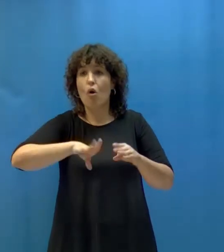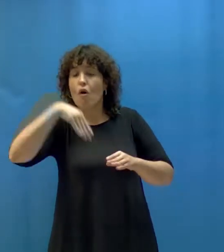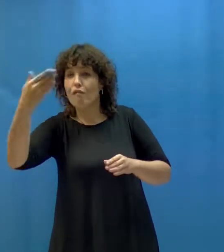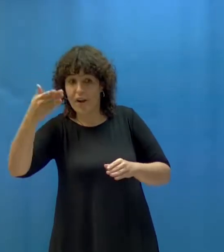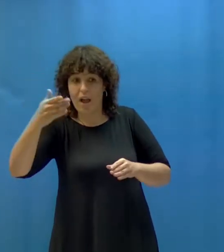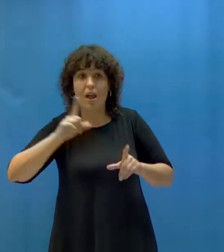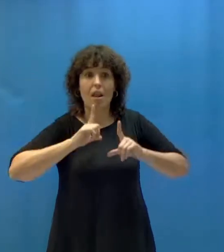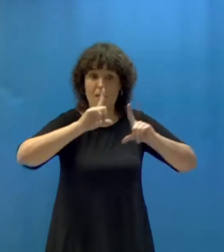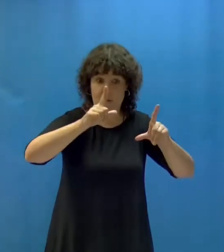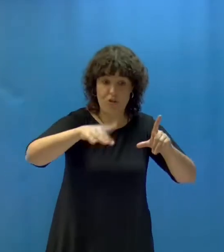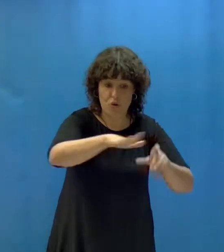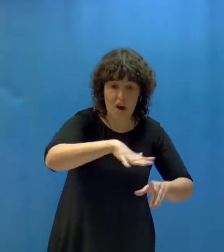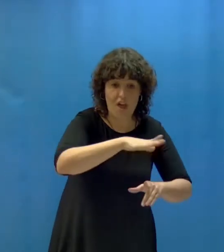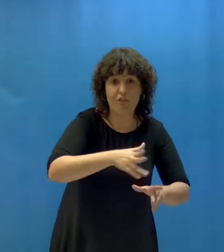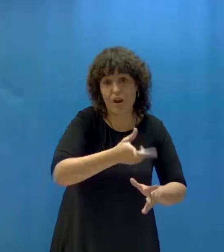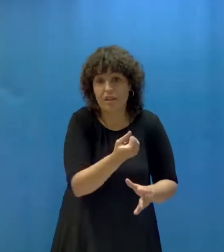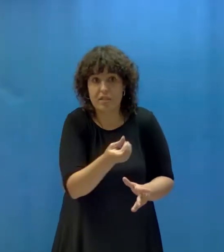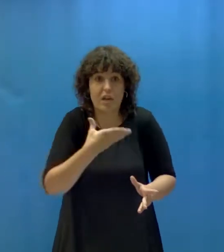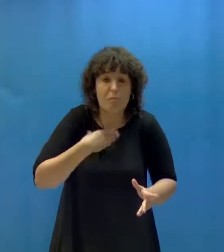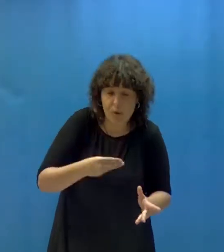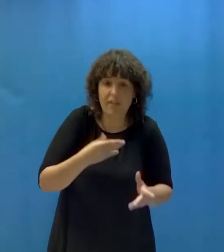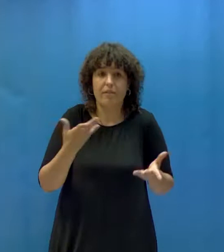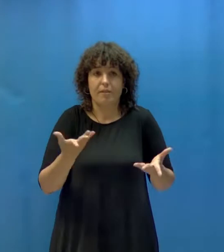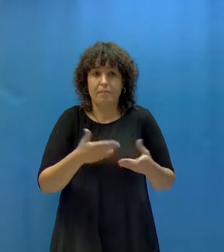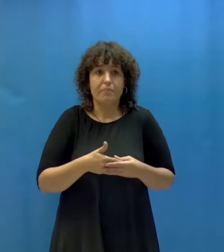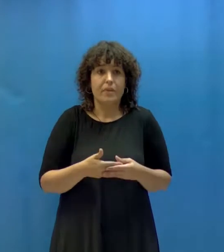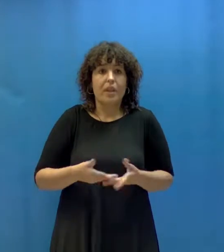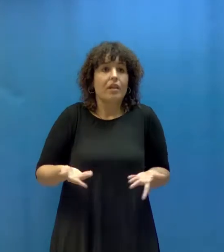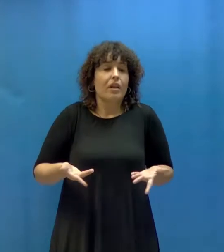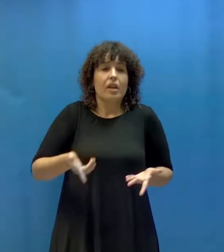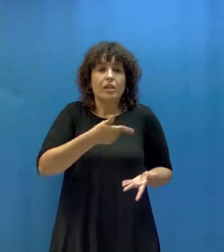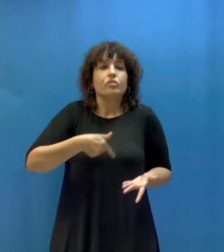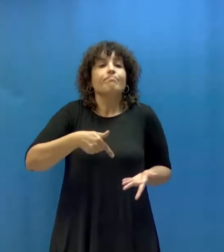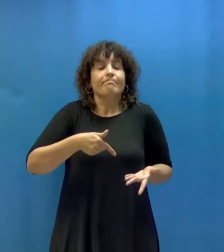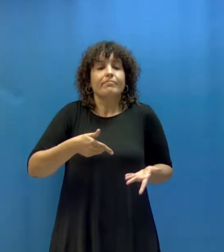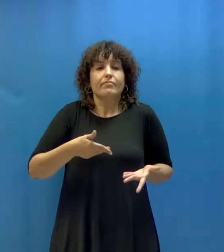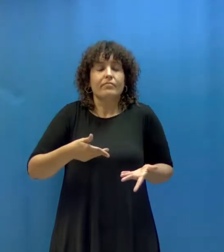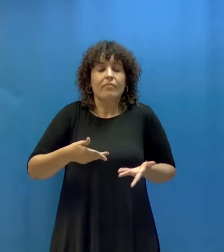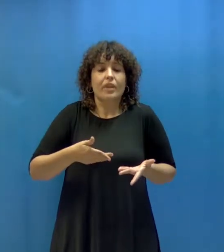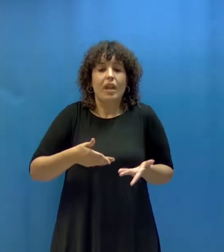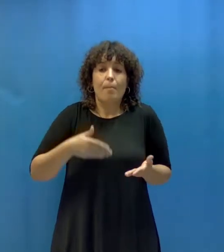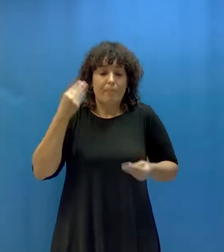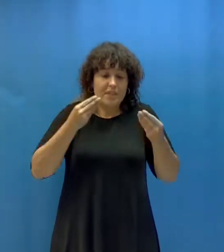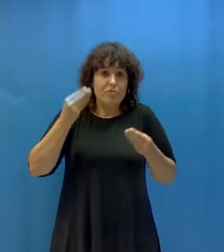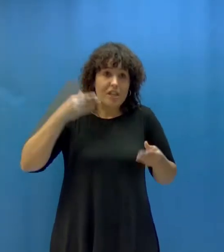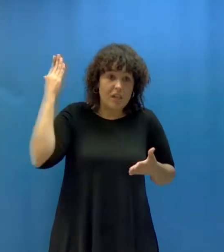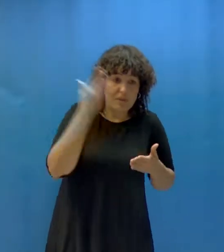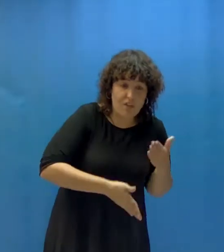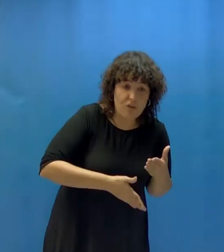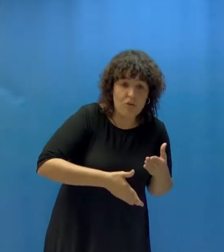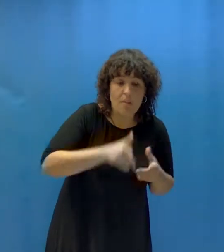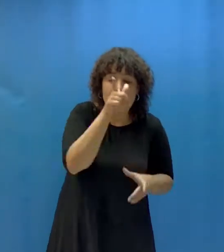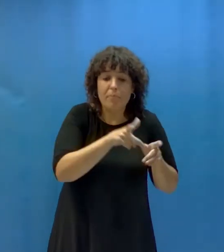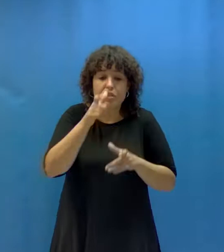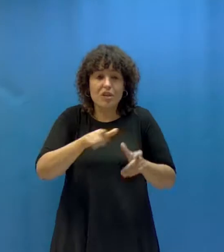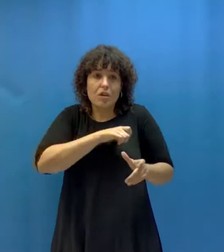del vado fuera del tramo horario entre las 8 y las 20 horas. Vemos en esta circunstancia una limitación a nuestros autónomos, comerciantes